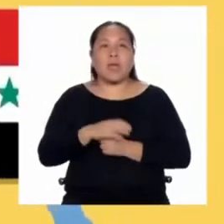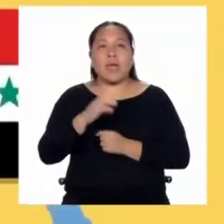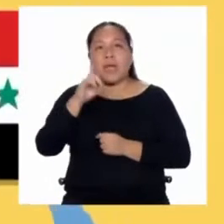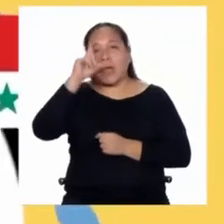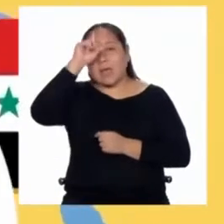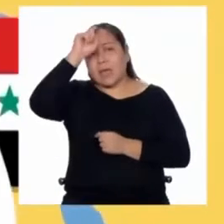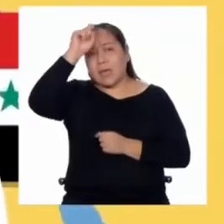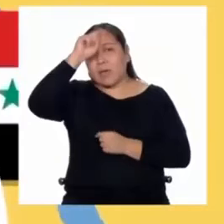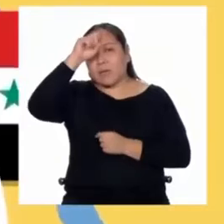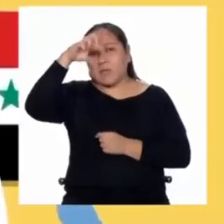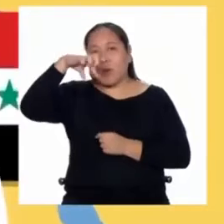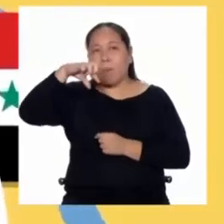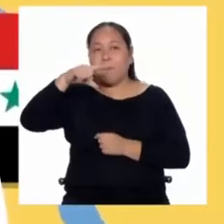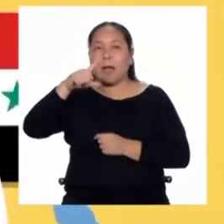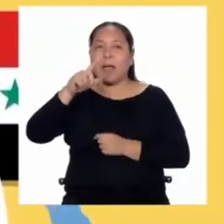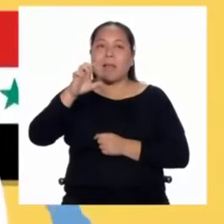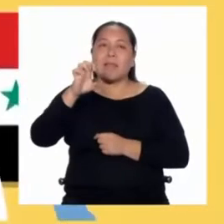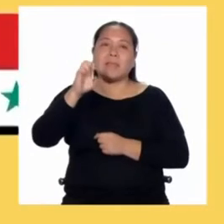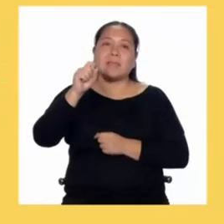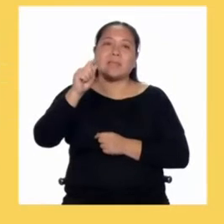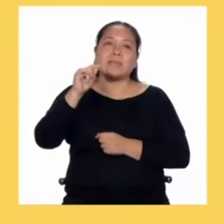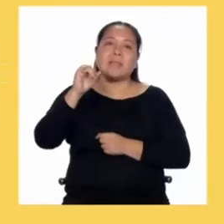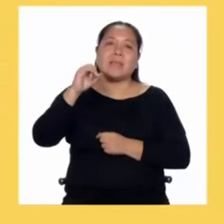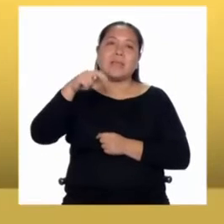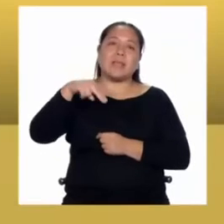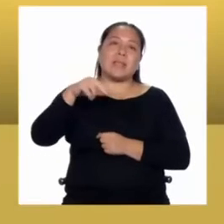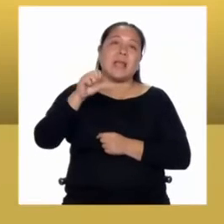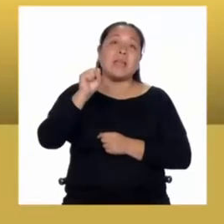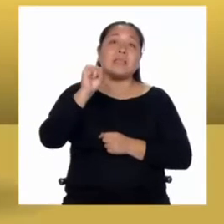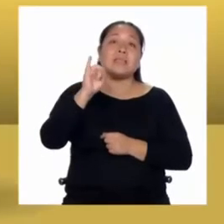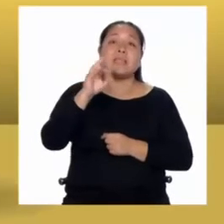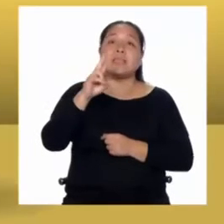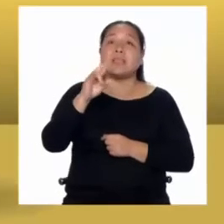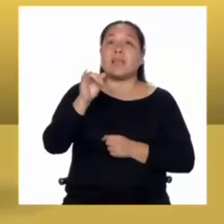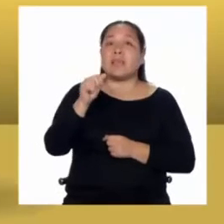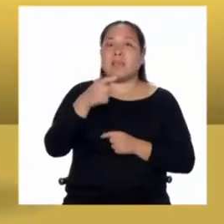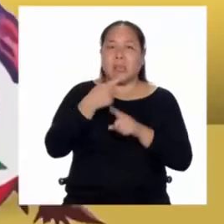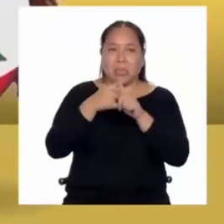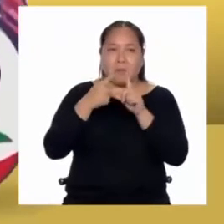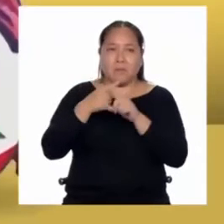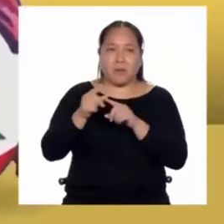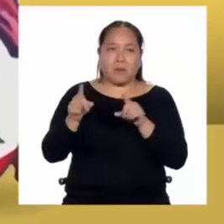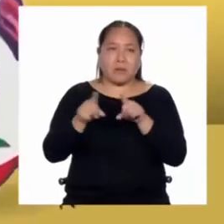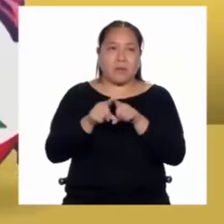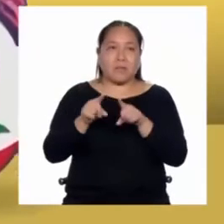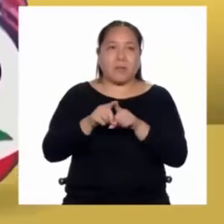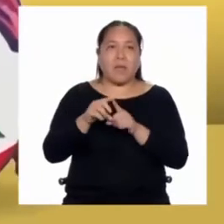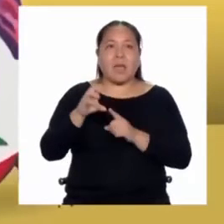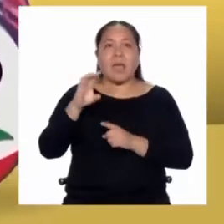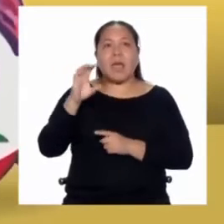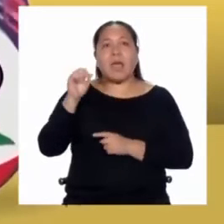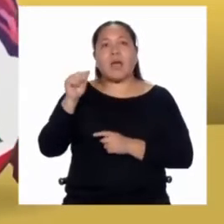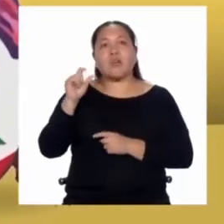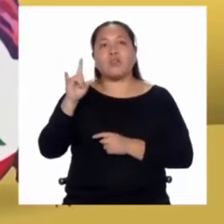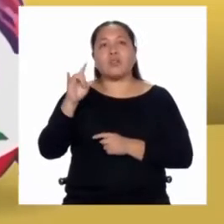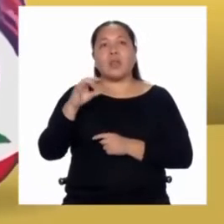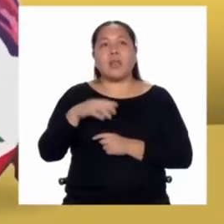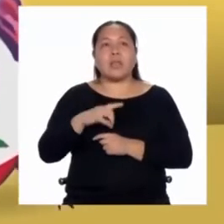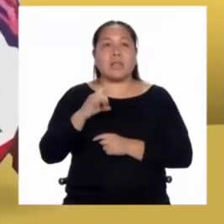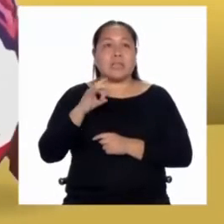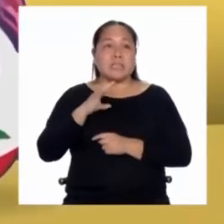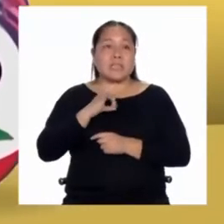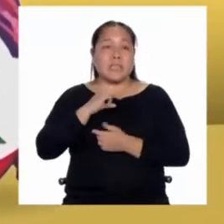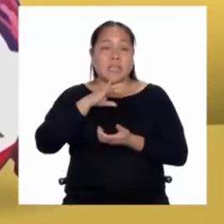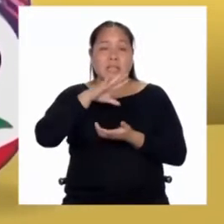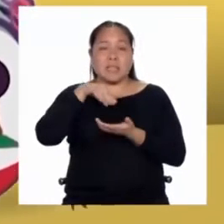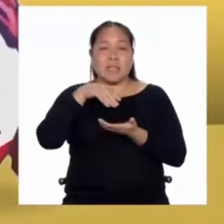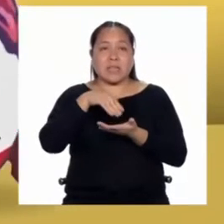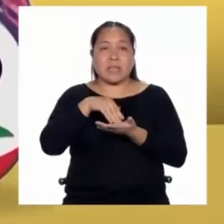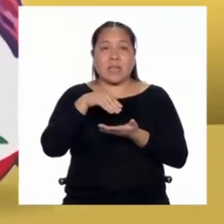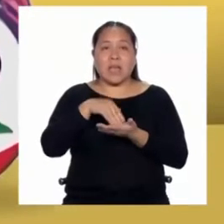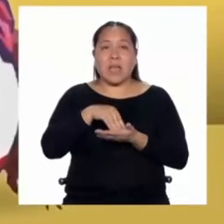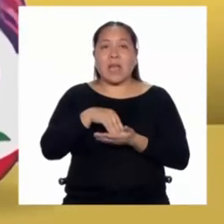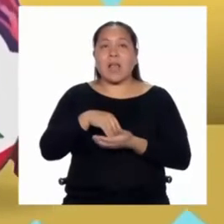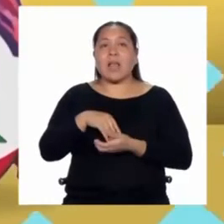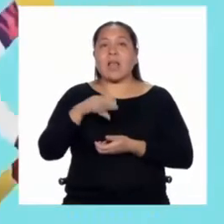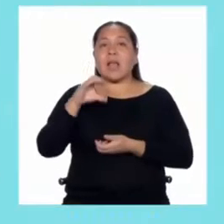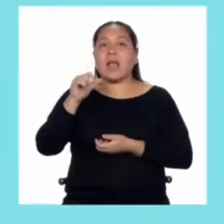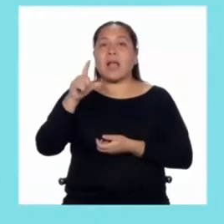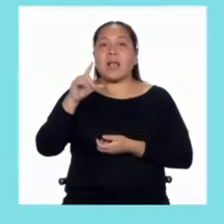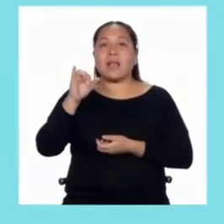Palestina, Siria, entre otros. Pero también se da en Australia, California, Chile Central y en la República